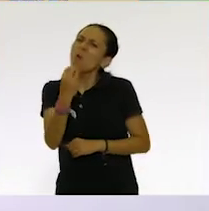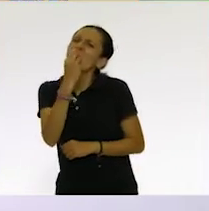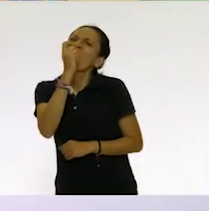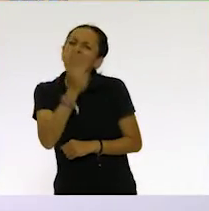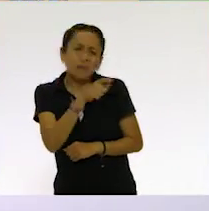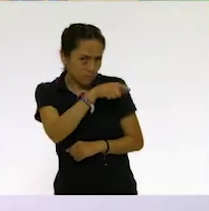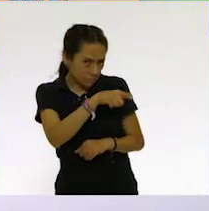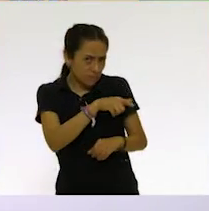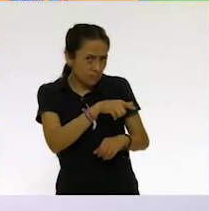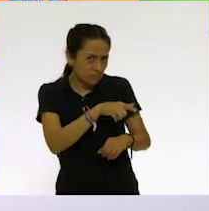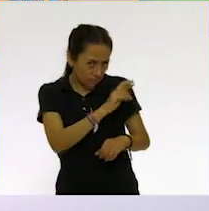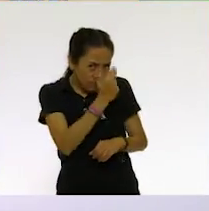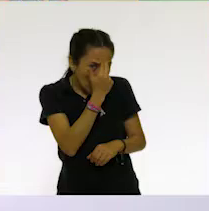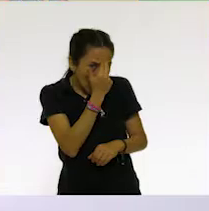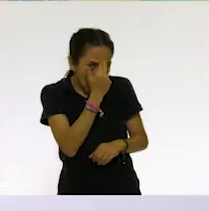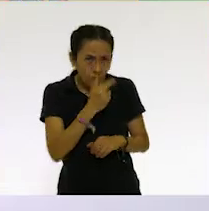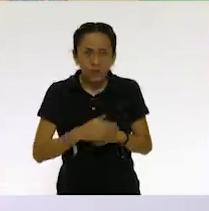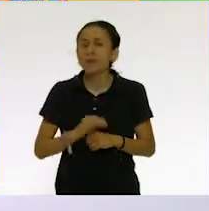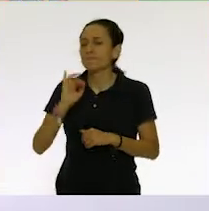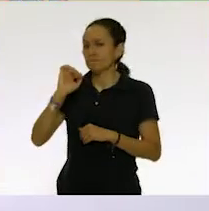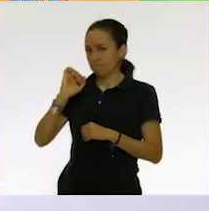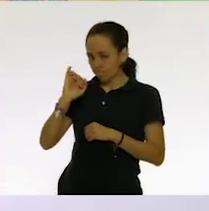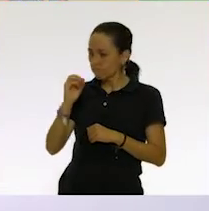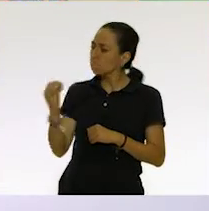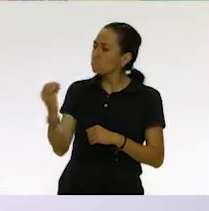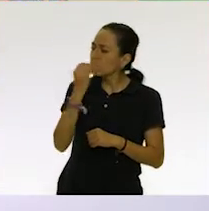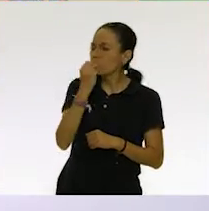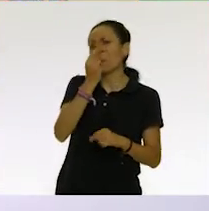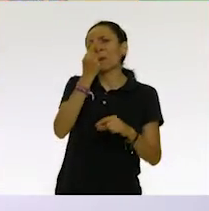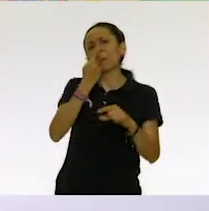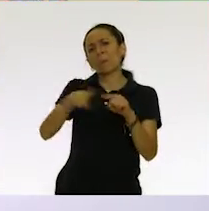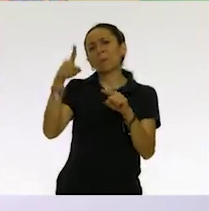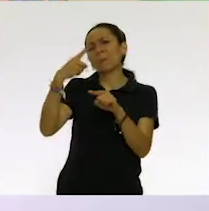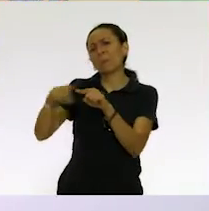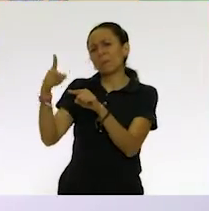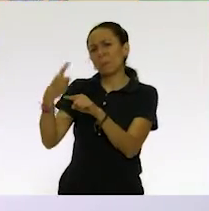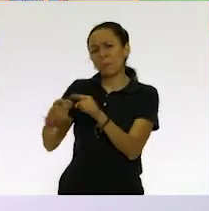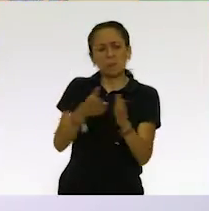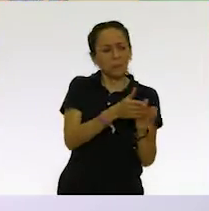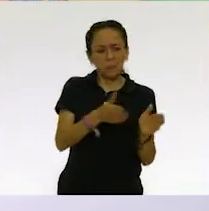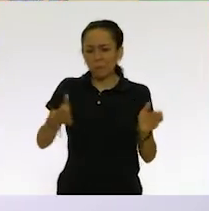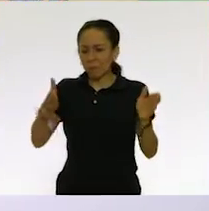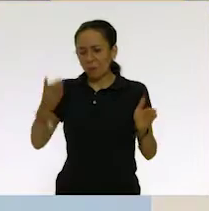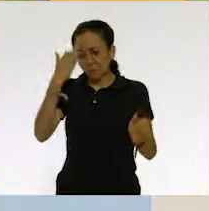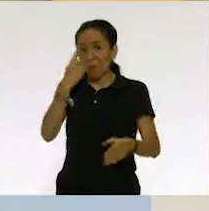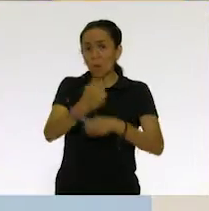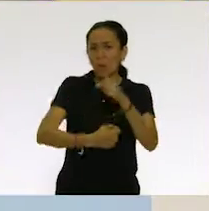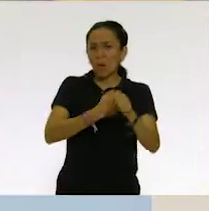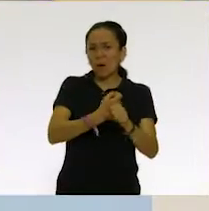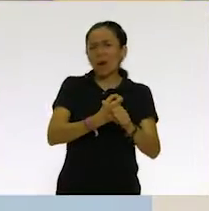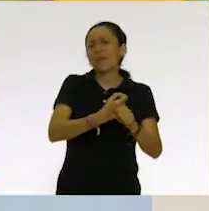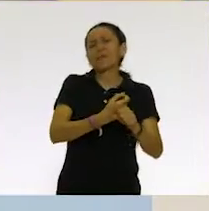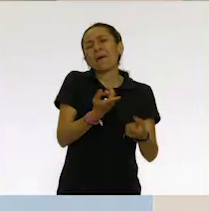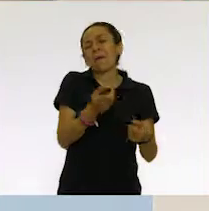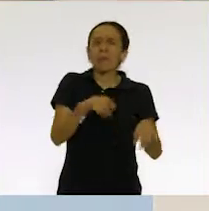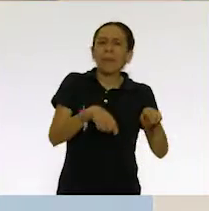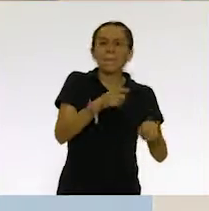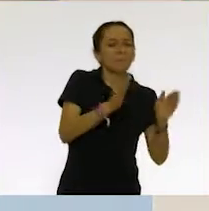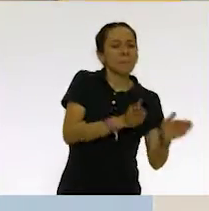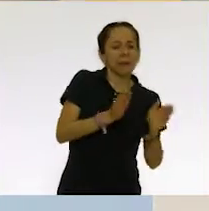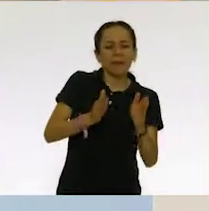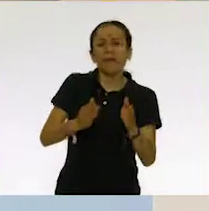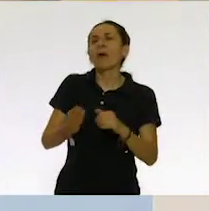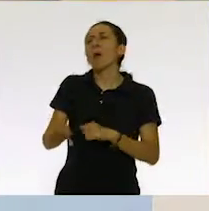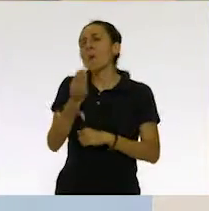Itza? Sí, recuerdo que la alimentación es variada dependiendo de la época del año. Se alimenta con carne,